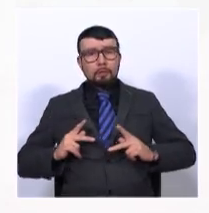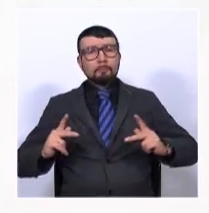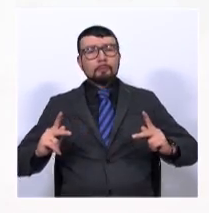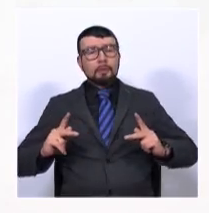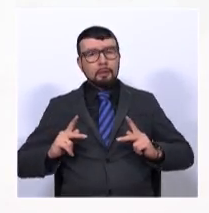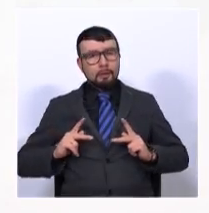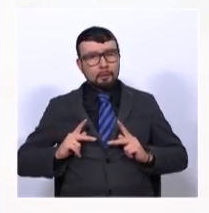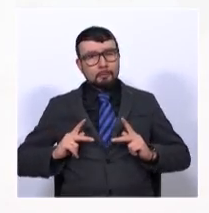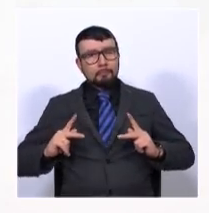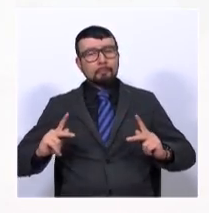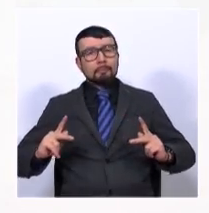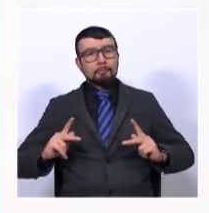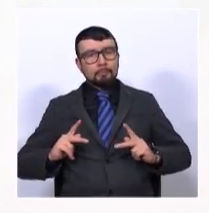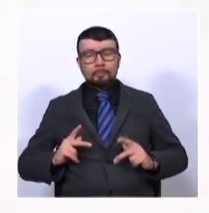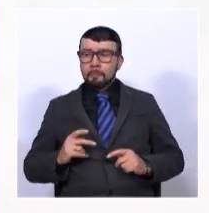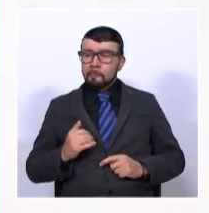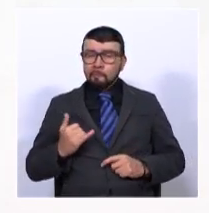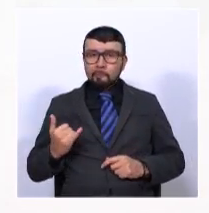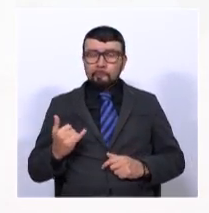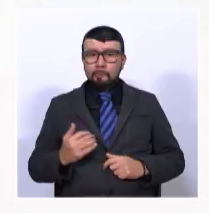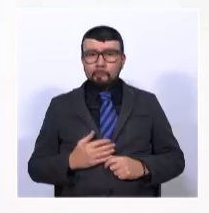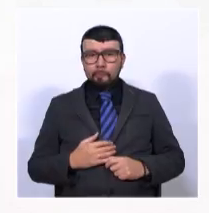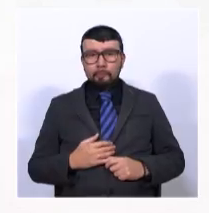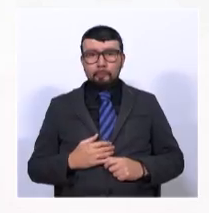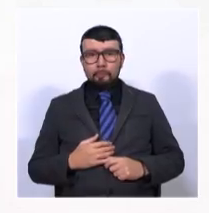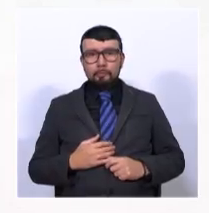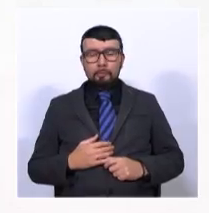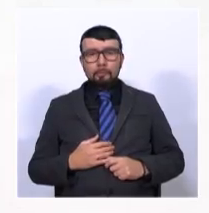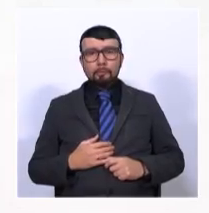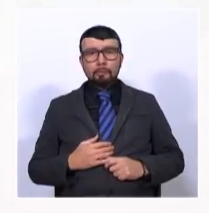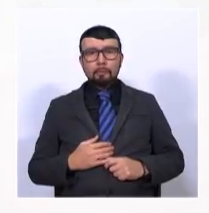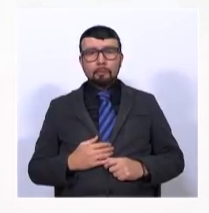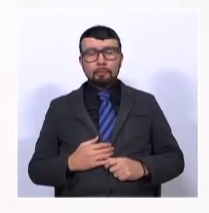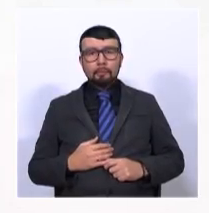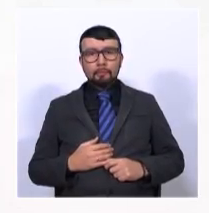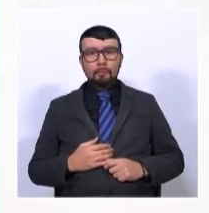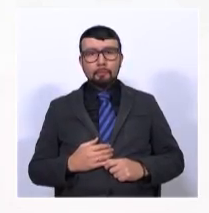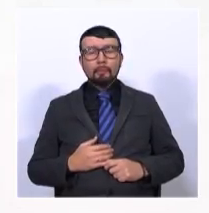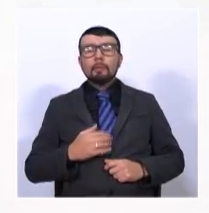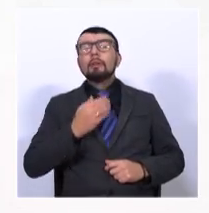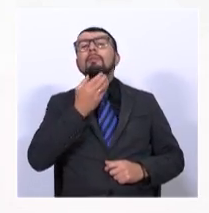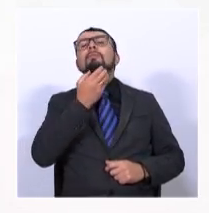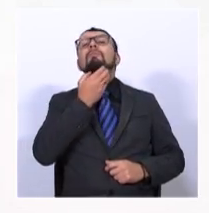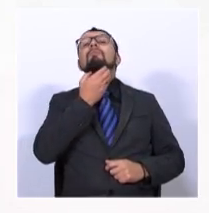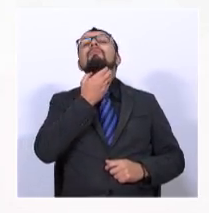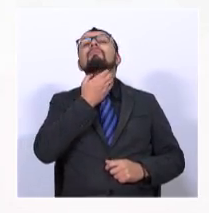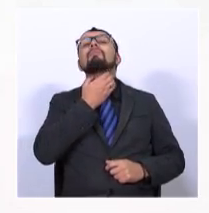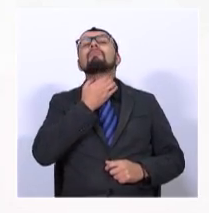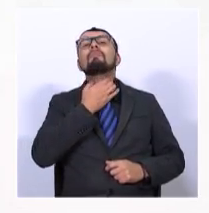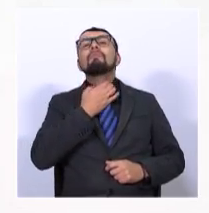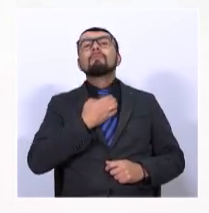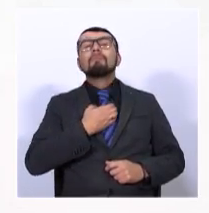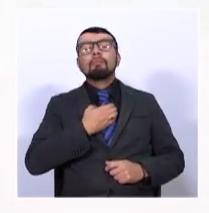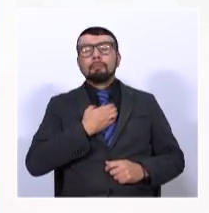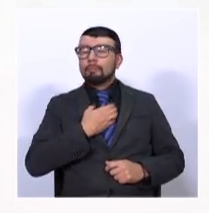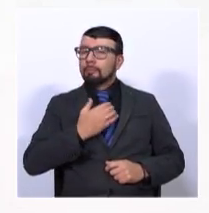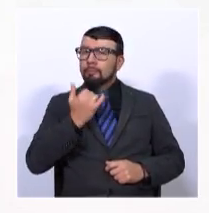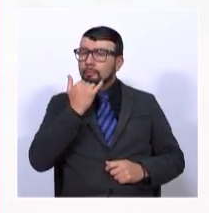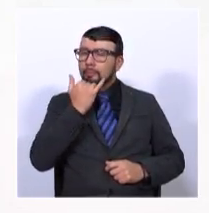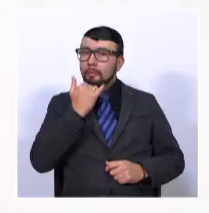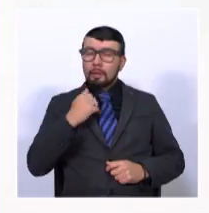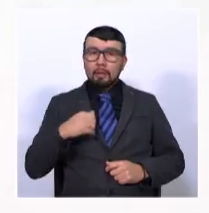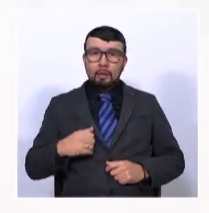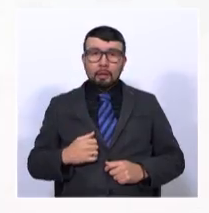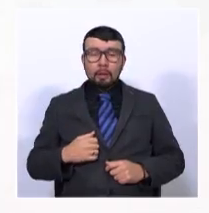tenemos la parte de los pulmones y esto es la tráquea. Resulta que nosotros tenemos